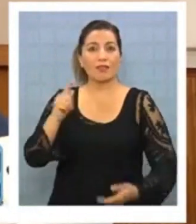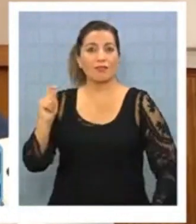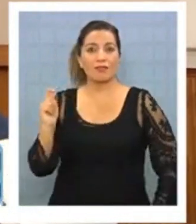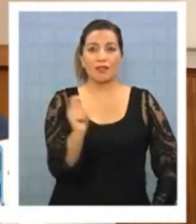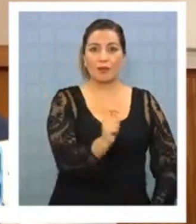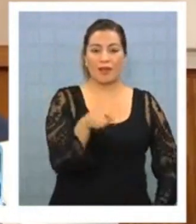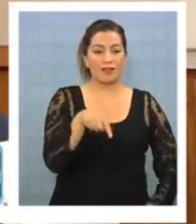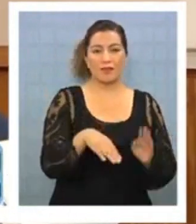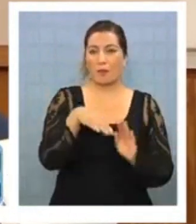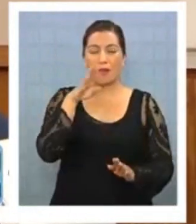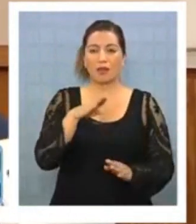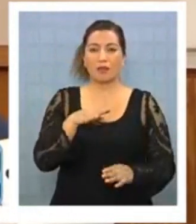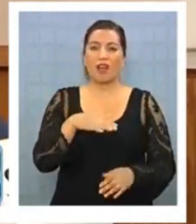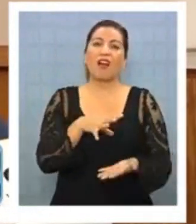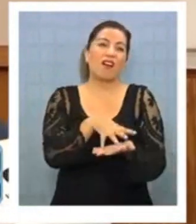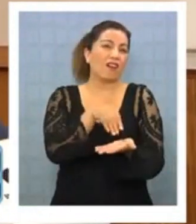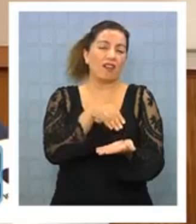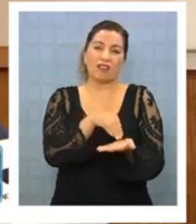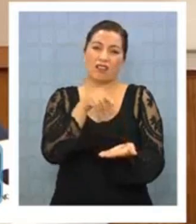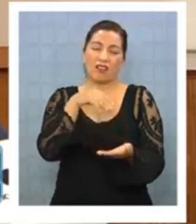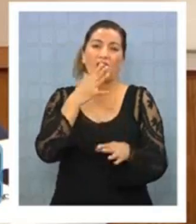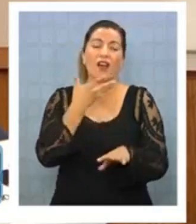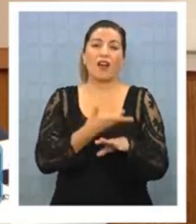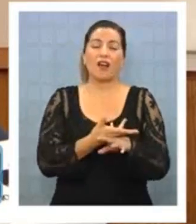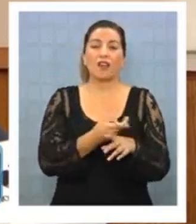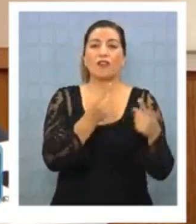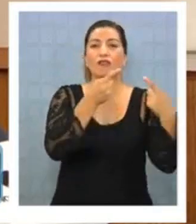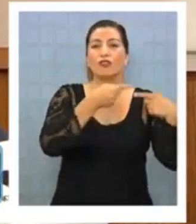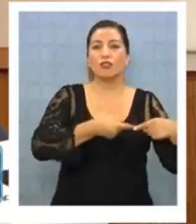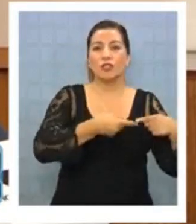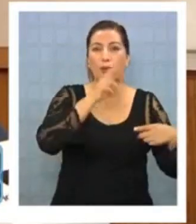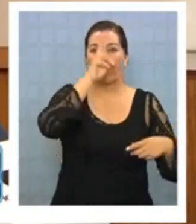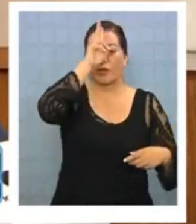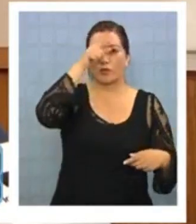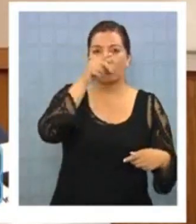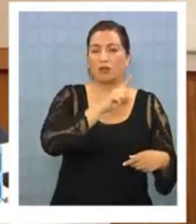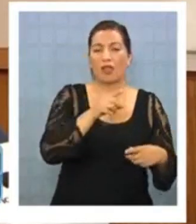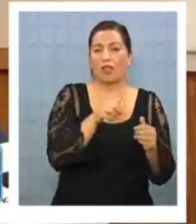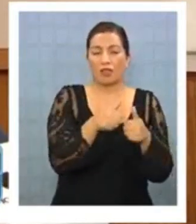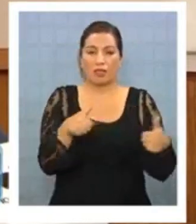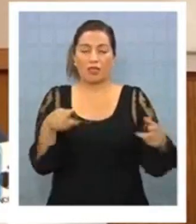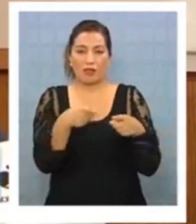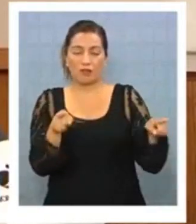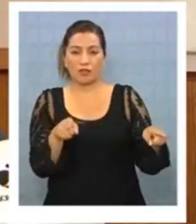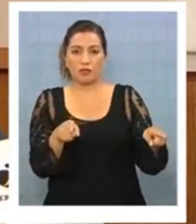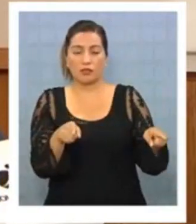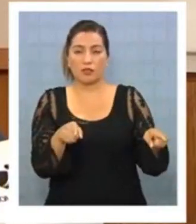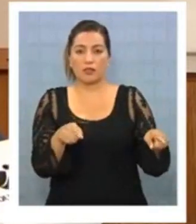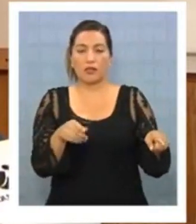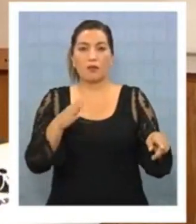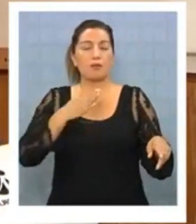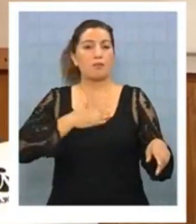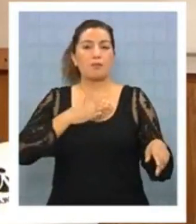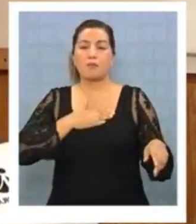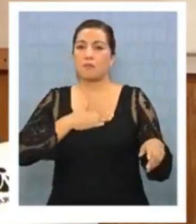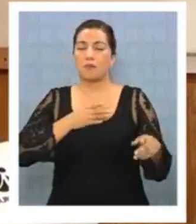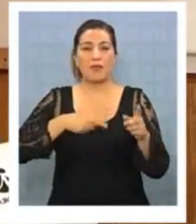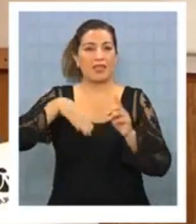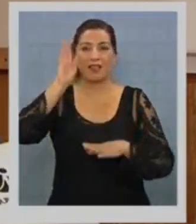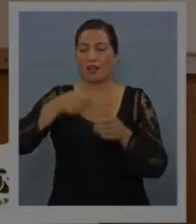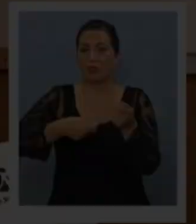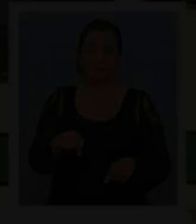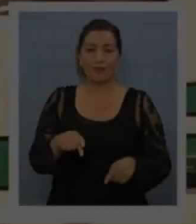Tarapacá, sobre todo, porque bueno, Arica tiene frontera con Perú, ya no es frontera nuestra, pero nuestro gran mercado es Bolivia.